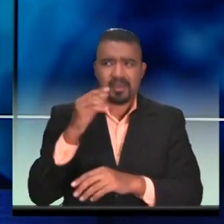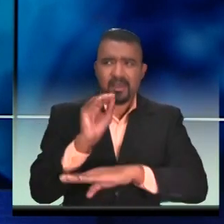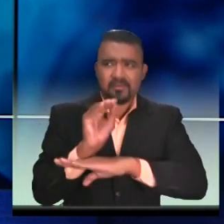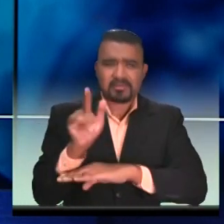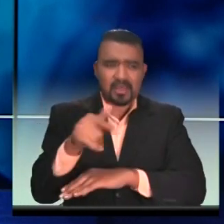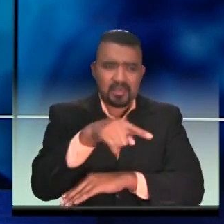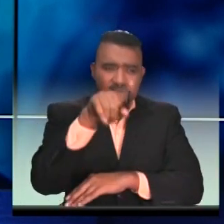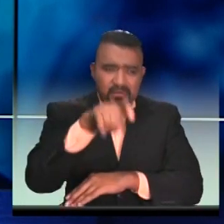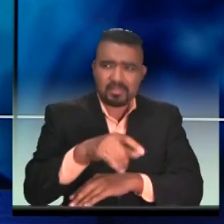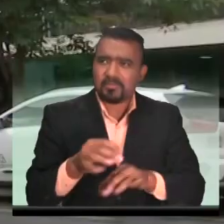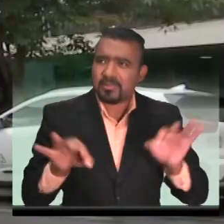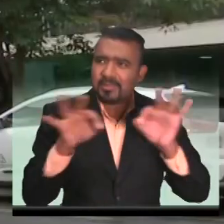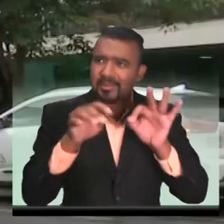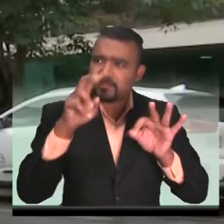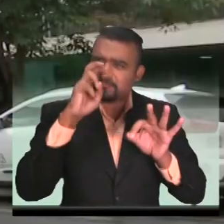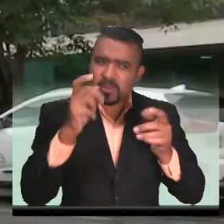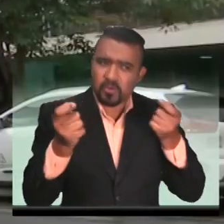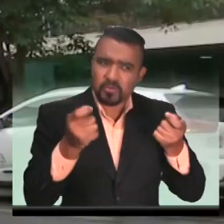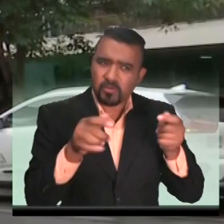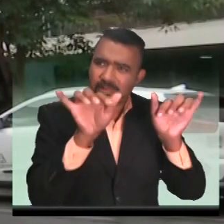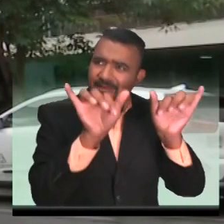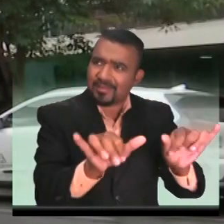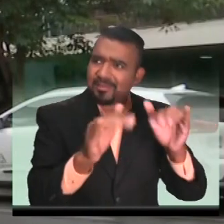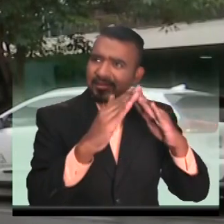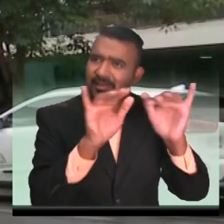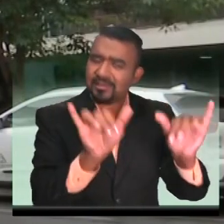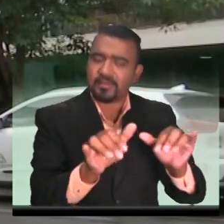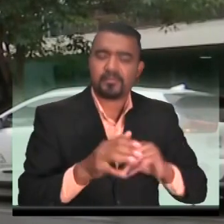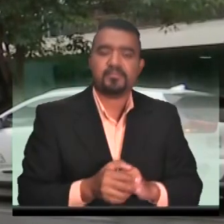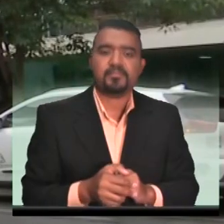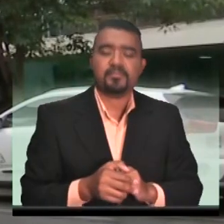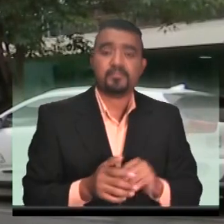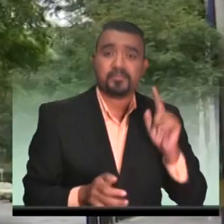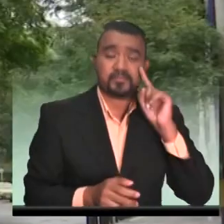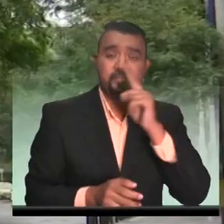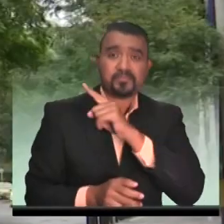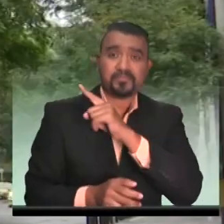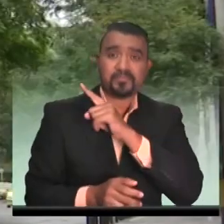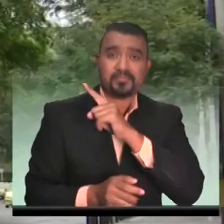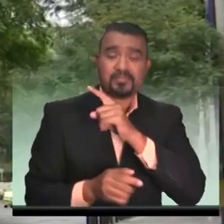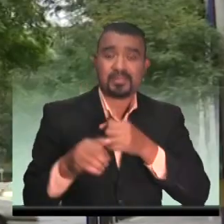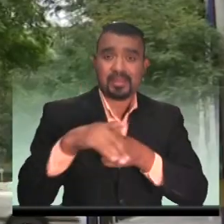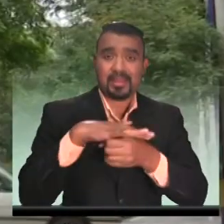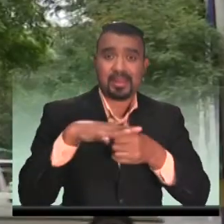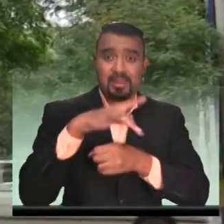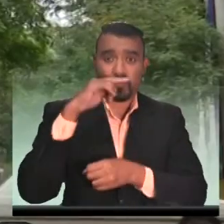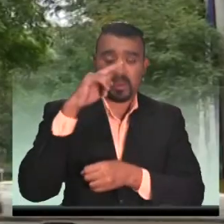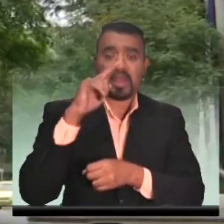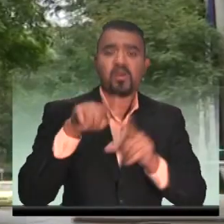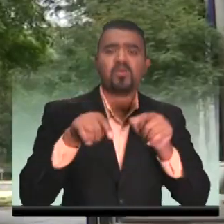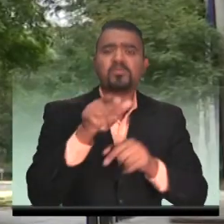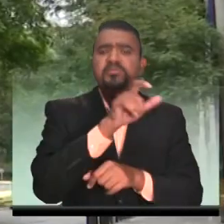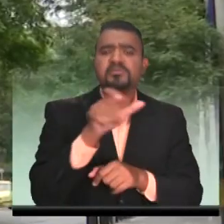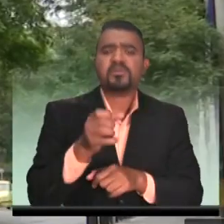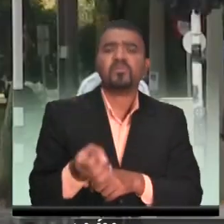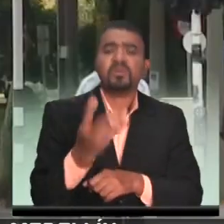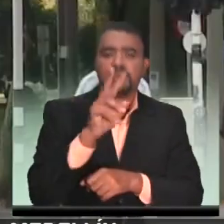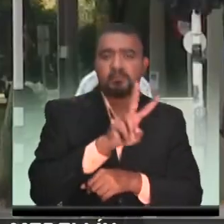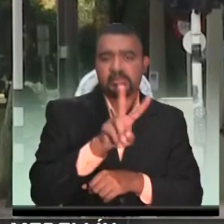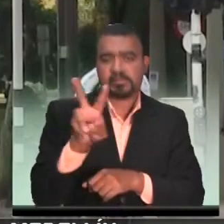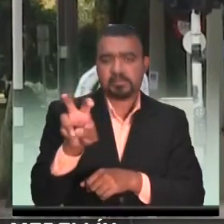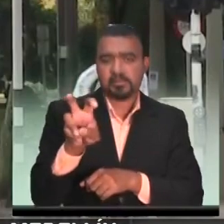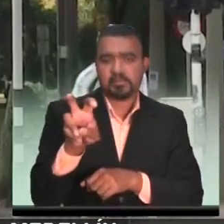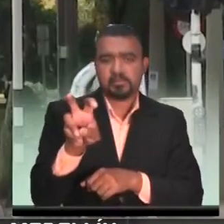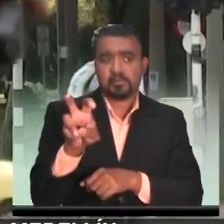personas laureles con apenas 27 casos activos de kobe 19 es una de las comunas con menos